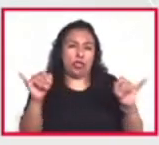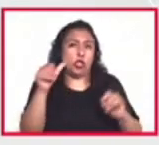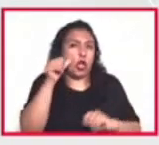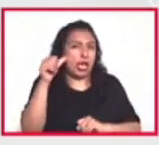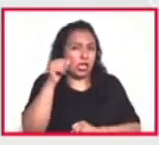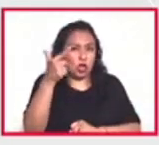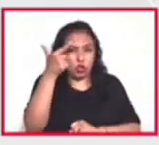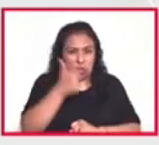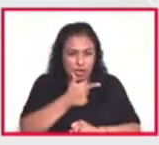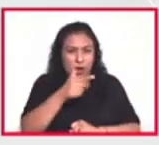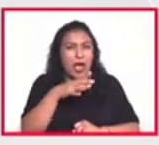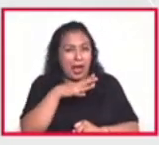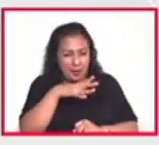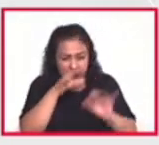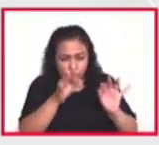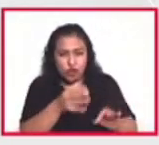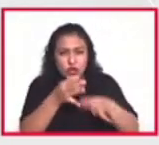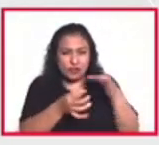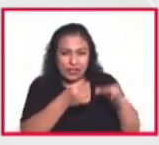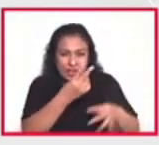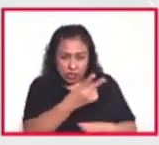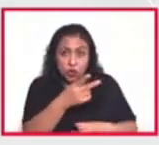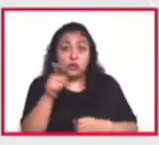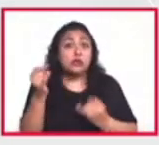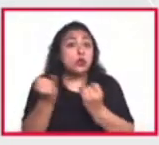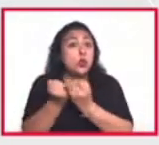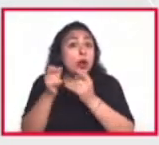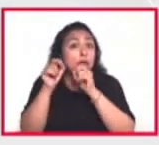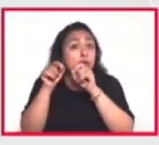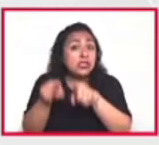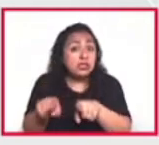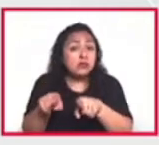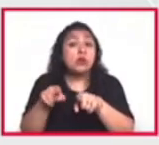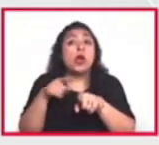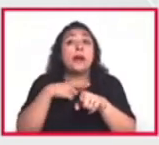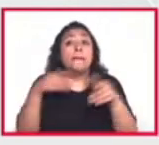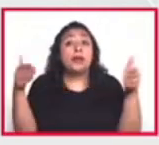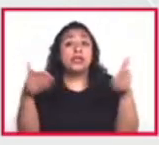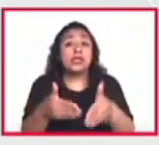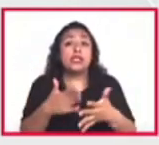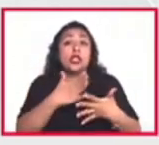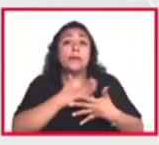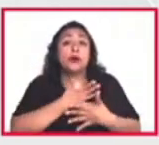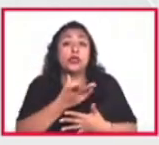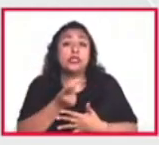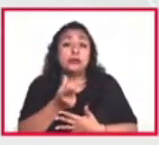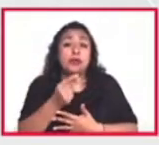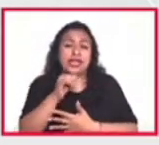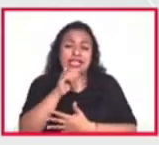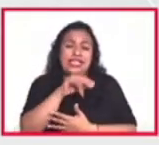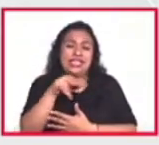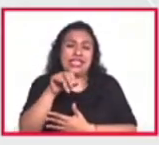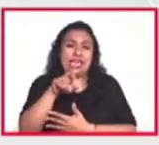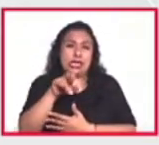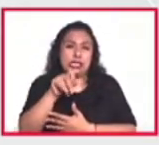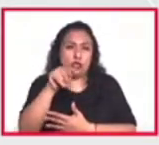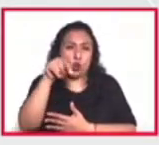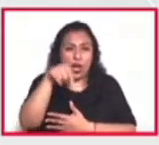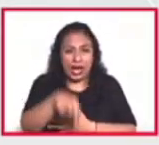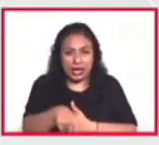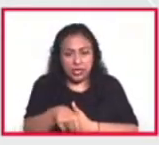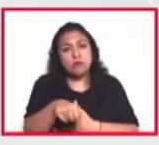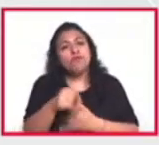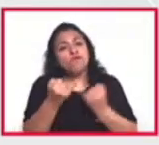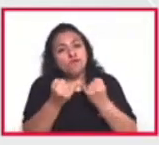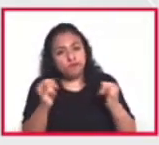estábamos en Noticias 22, estaba ocurriendo la presentación de Amores Perros con Alejandro González Iñárritu aquí, y esto fue